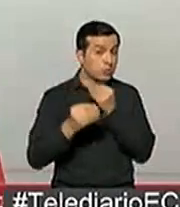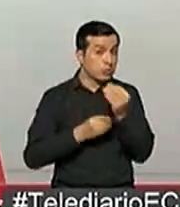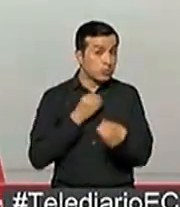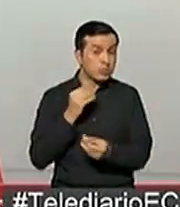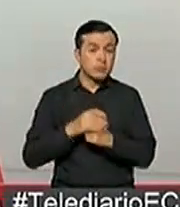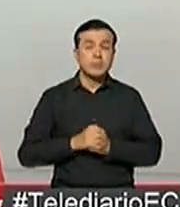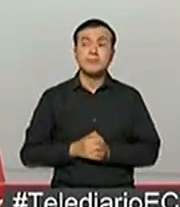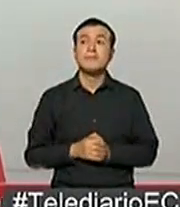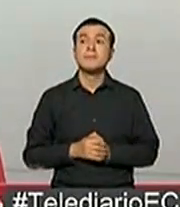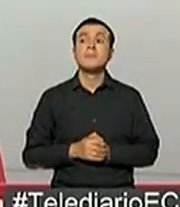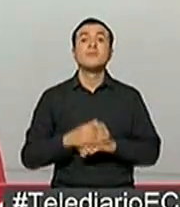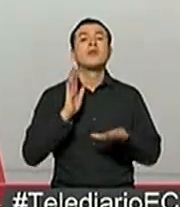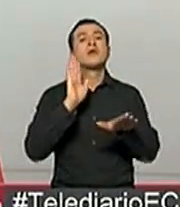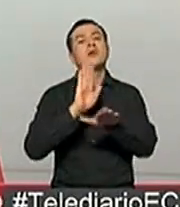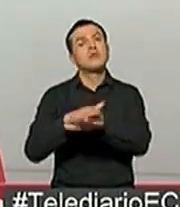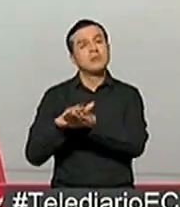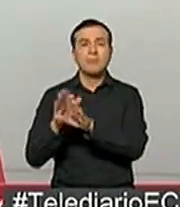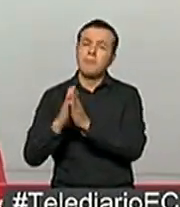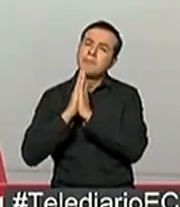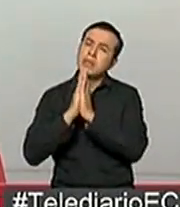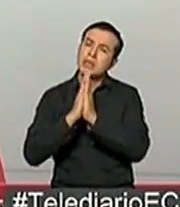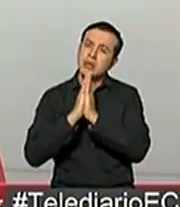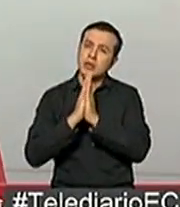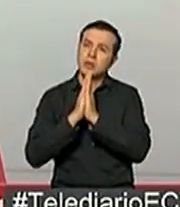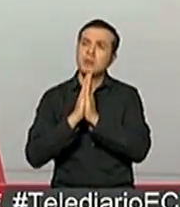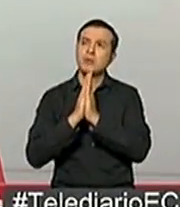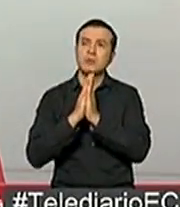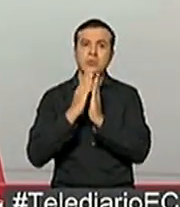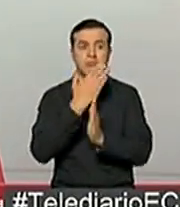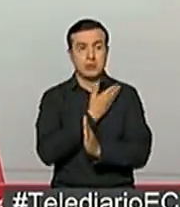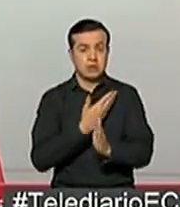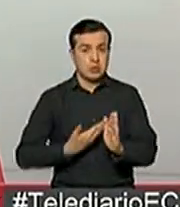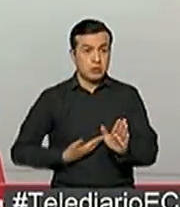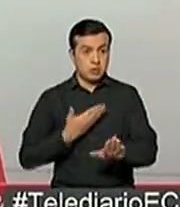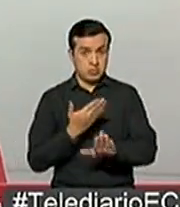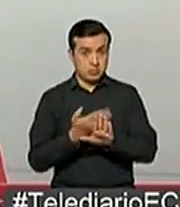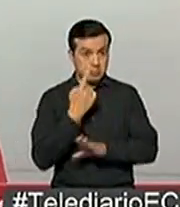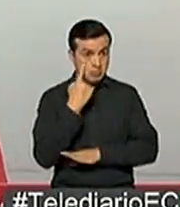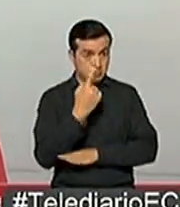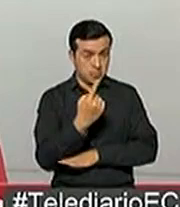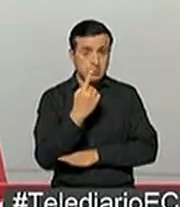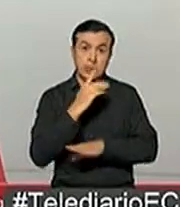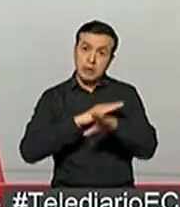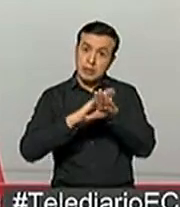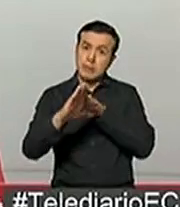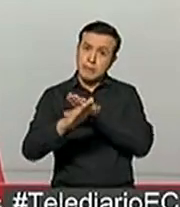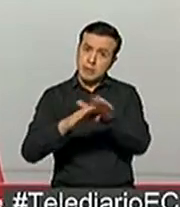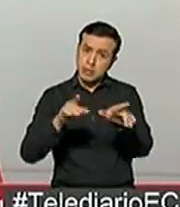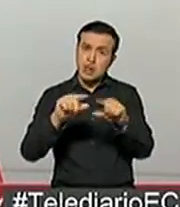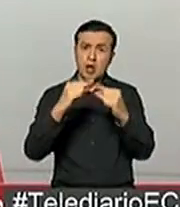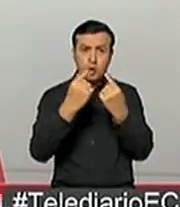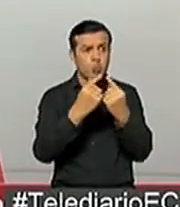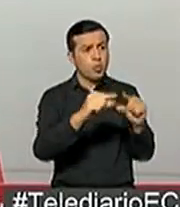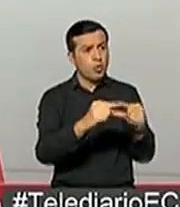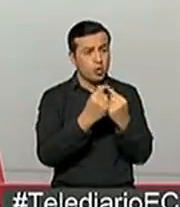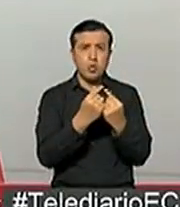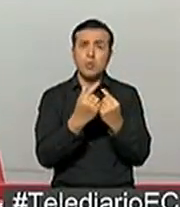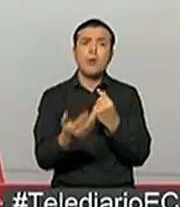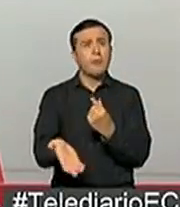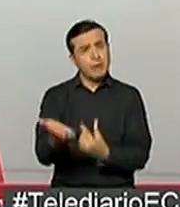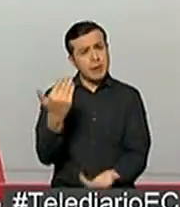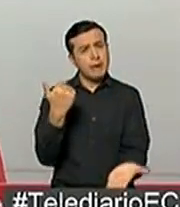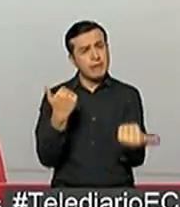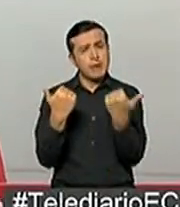supuesto que sí invoco a he escuchado al presidente hace poco que invita a todos los gremios a todos los sectores a